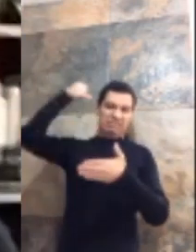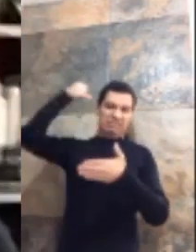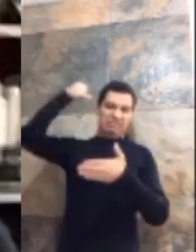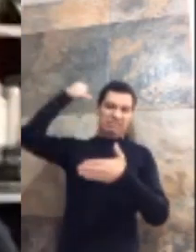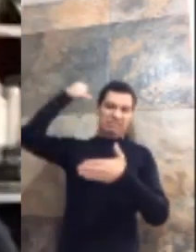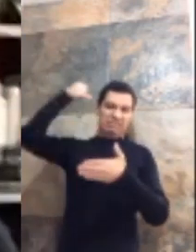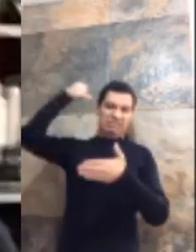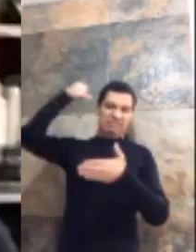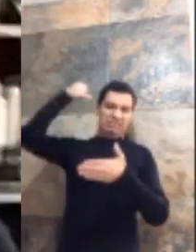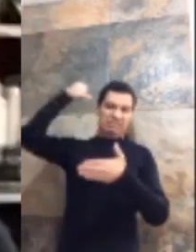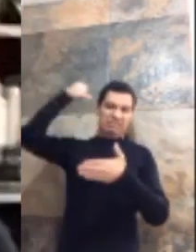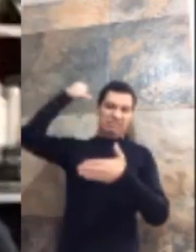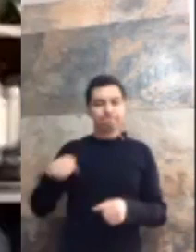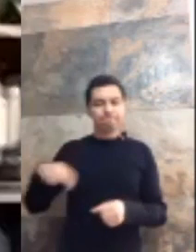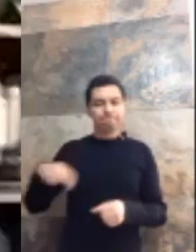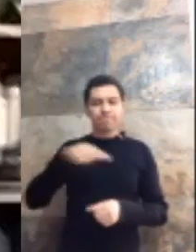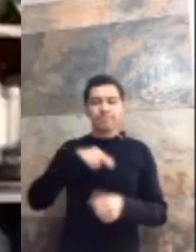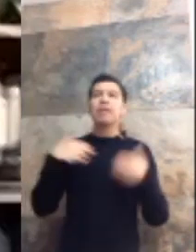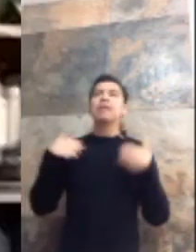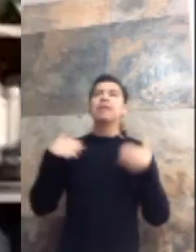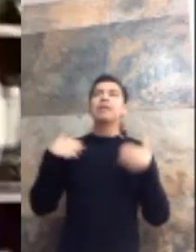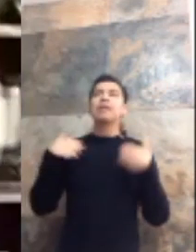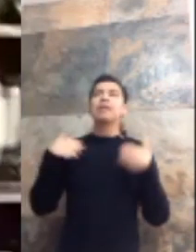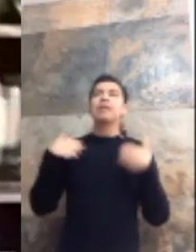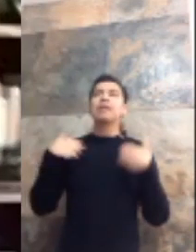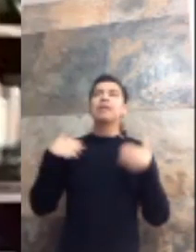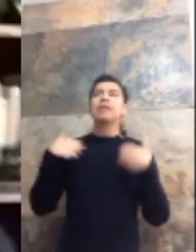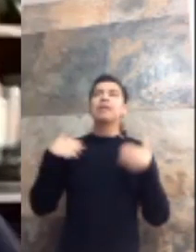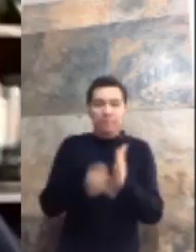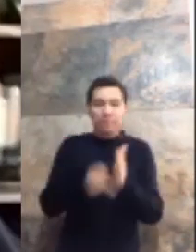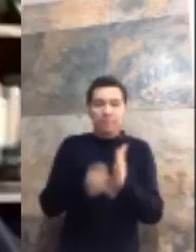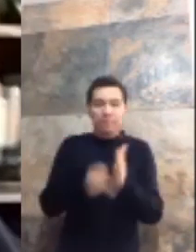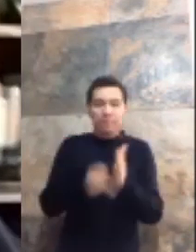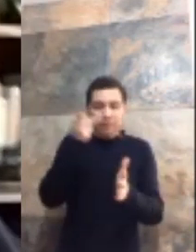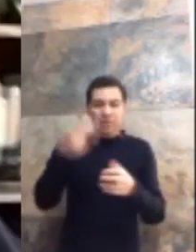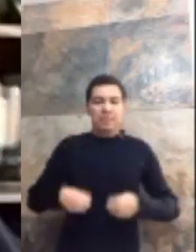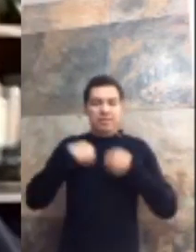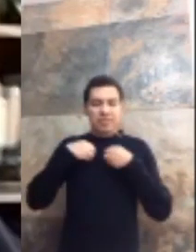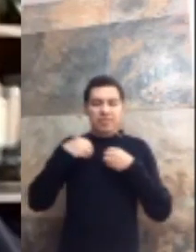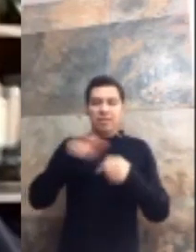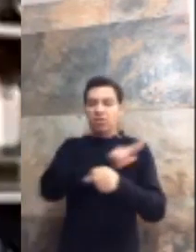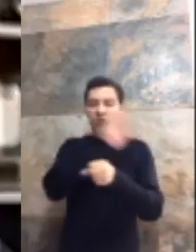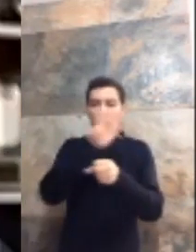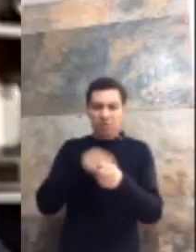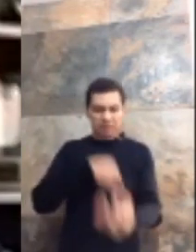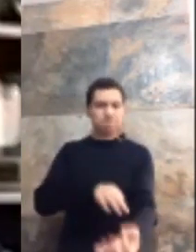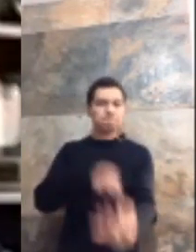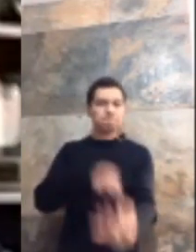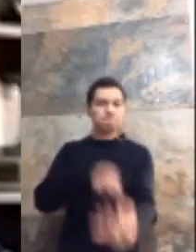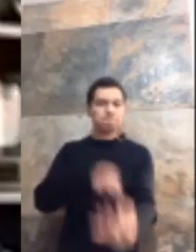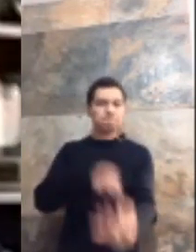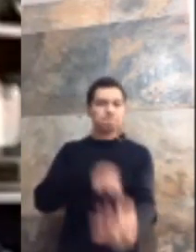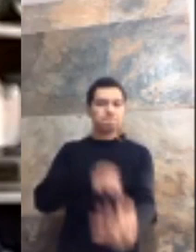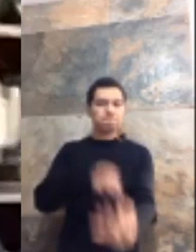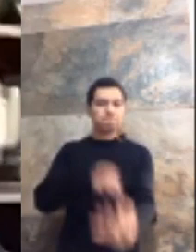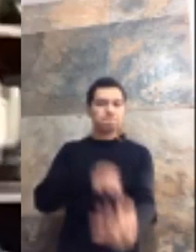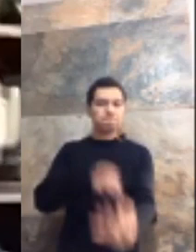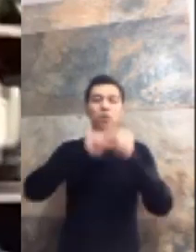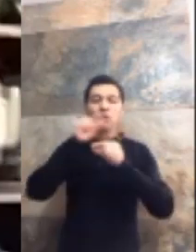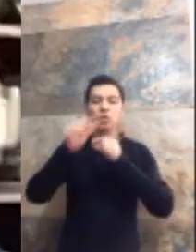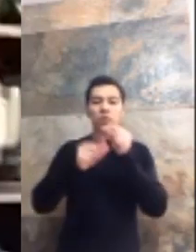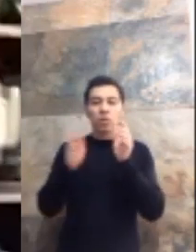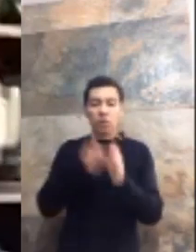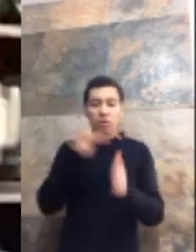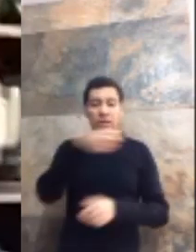a cabo nuestras actividades cotidianas y que si las enfrentamos con nuestros miedos